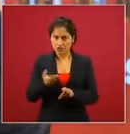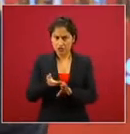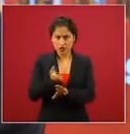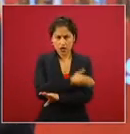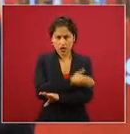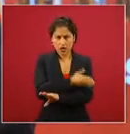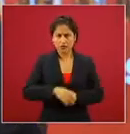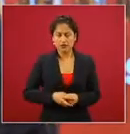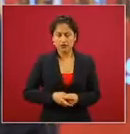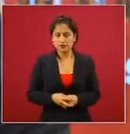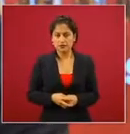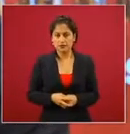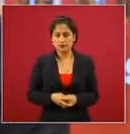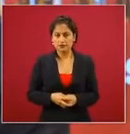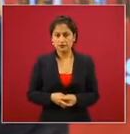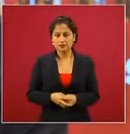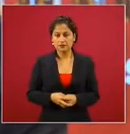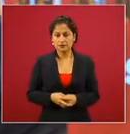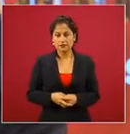Vamos